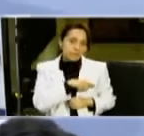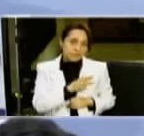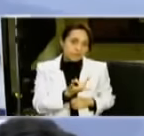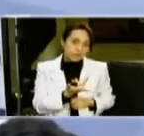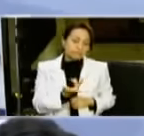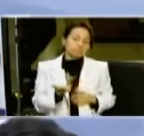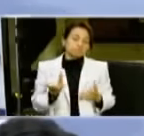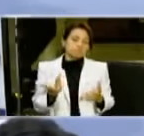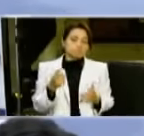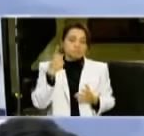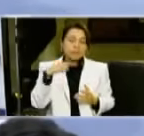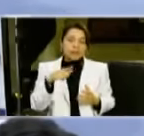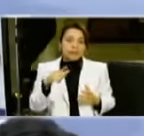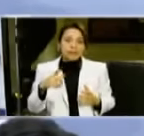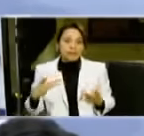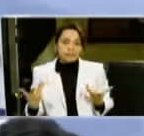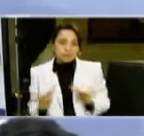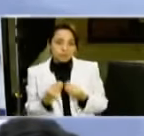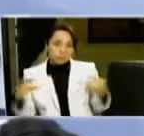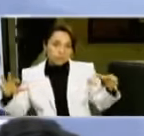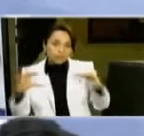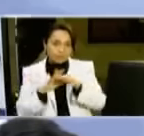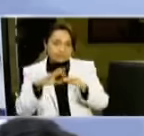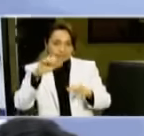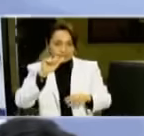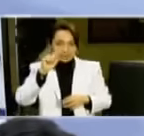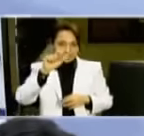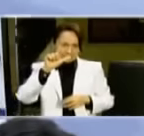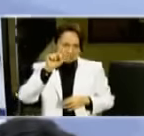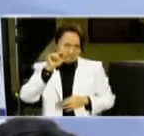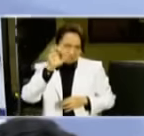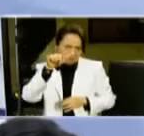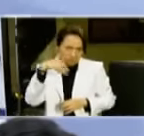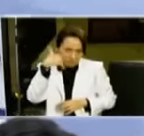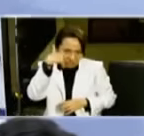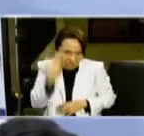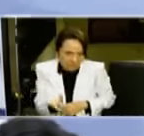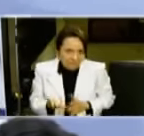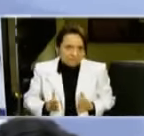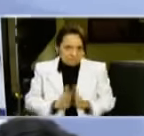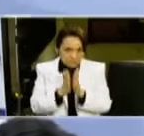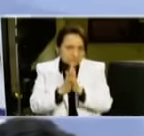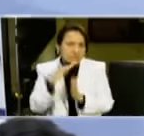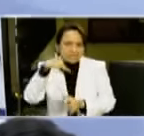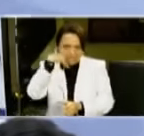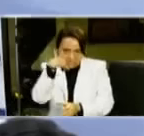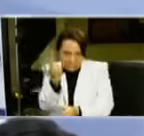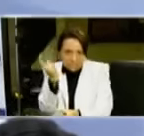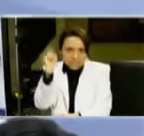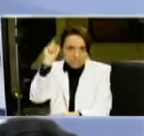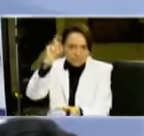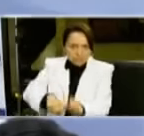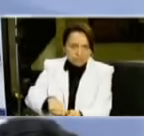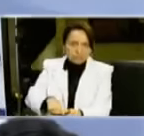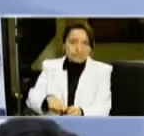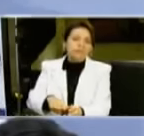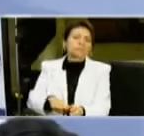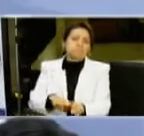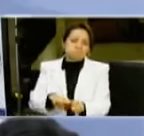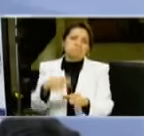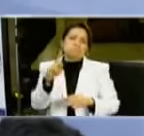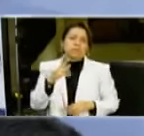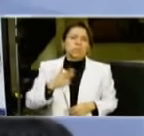ventaja, también tienen intereses en participar de esos grandes bloques. Nosotros lo que tenemos que cuidar siempre es que